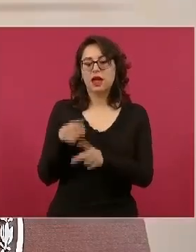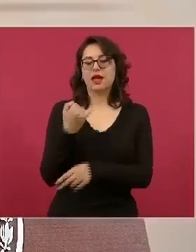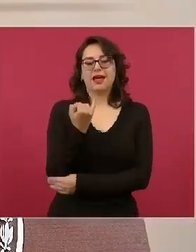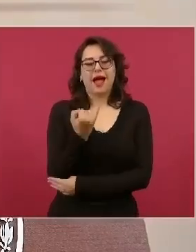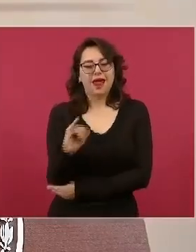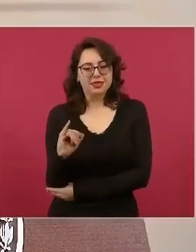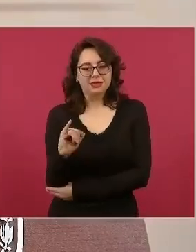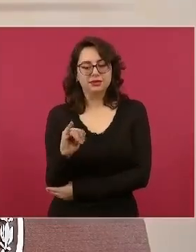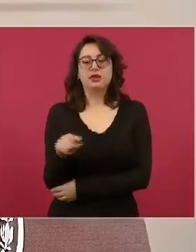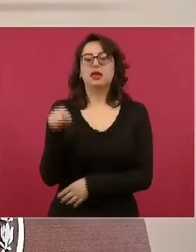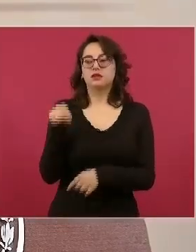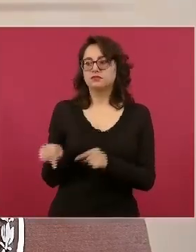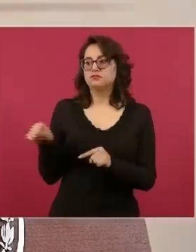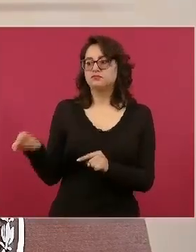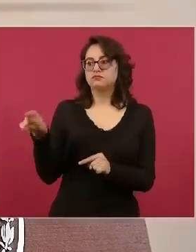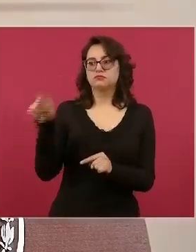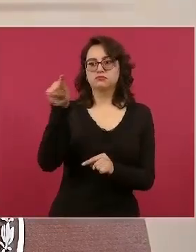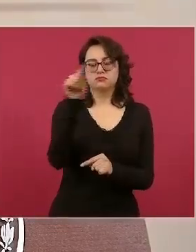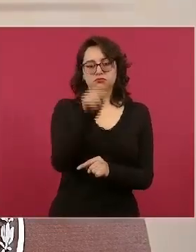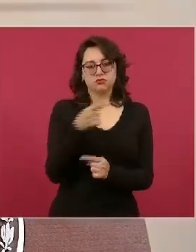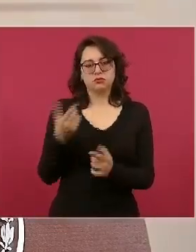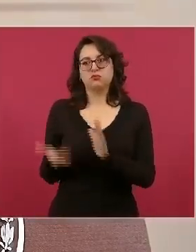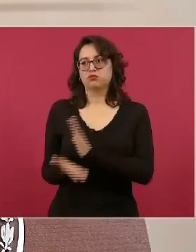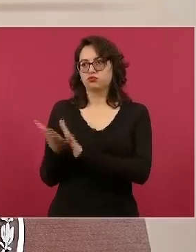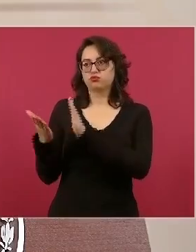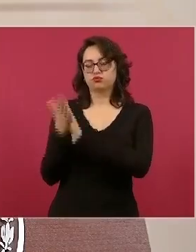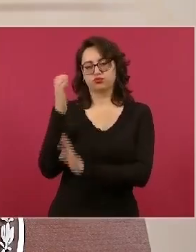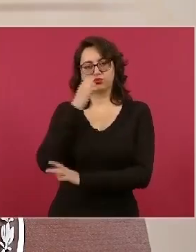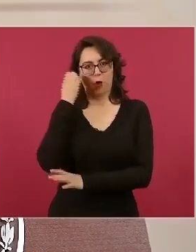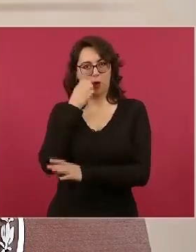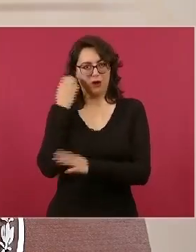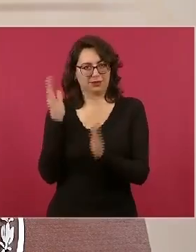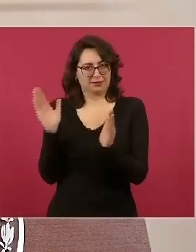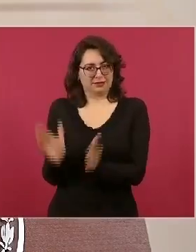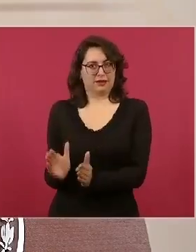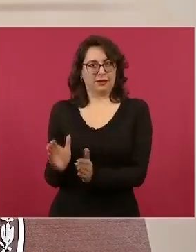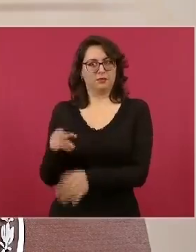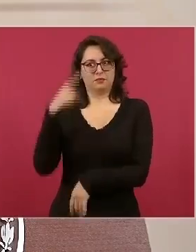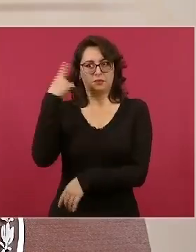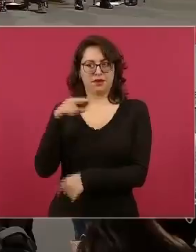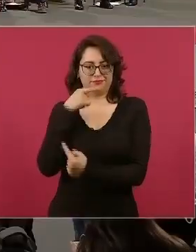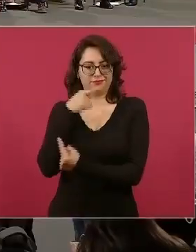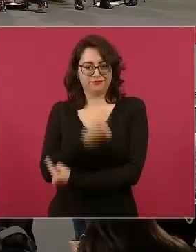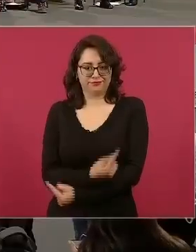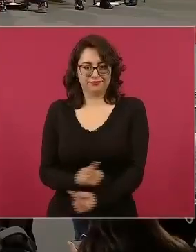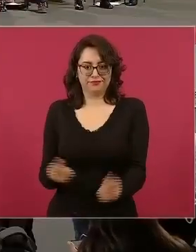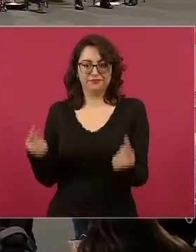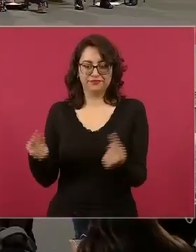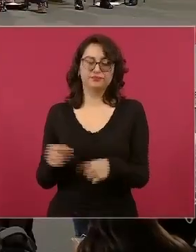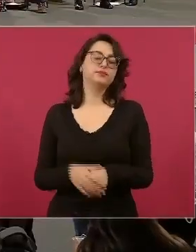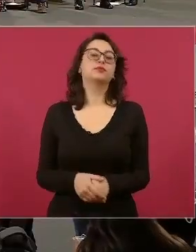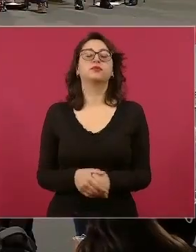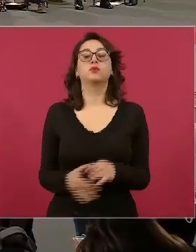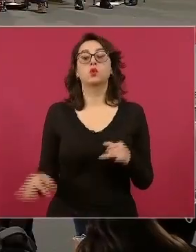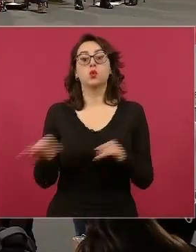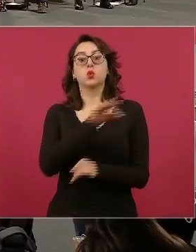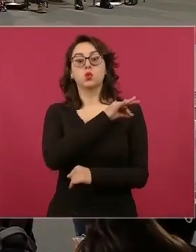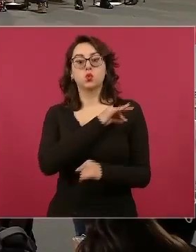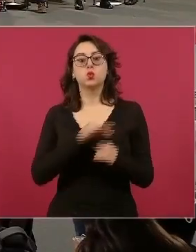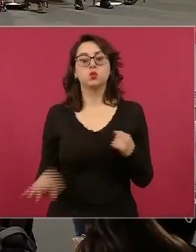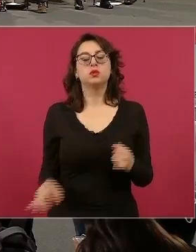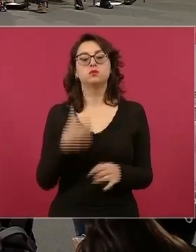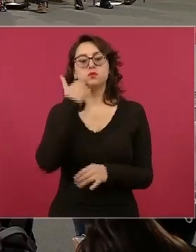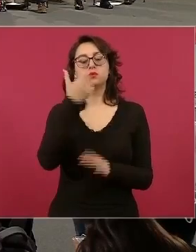Chichimilá, entre muchos otros. Y ya para concluir, presidente, pues así como el gobierno federal está poniendo un gran